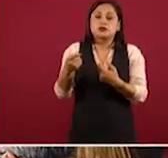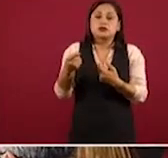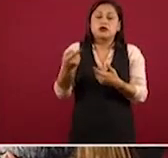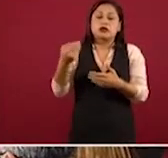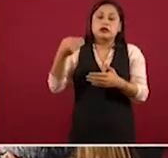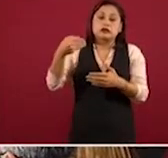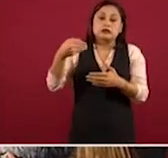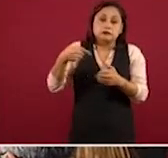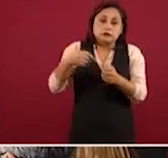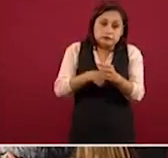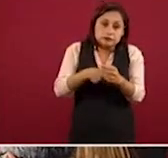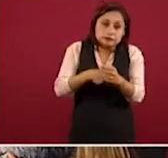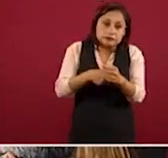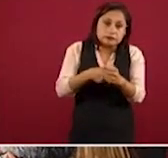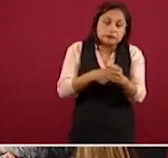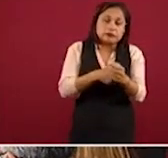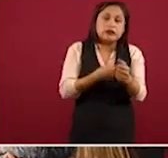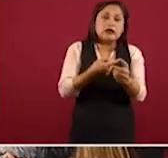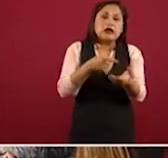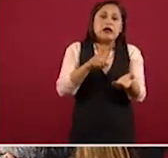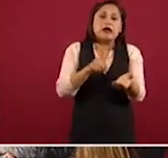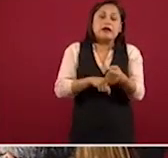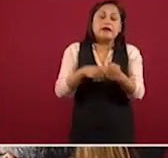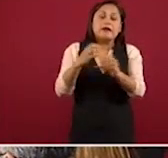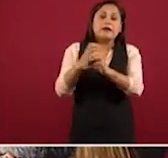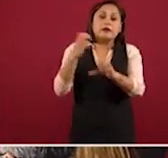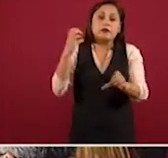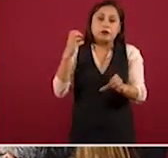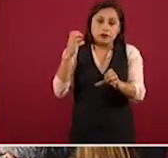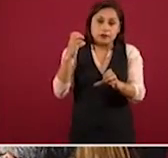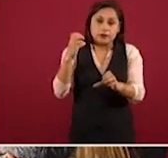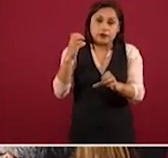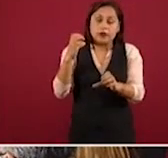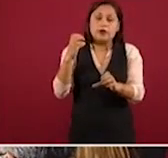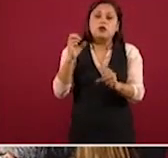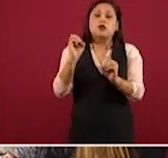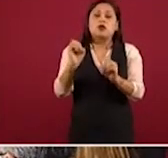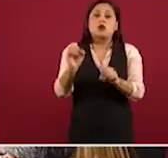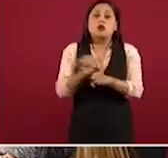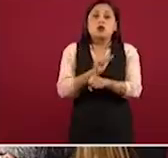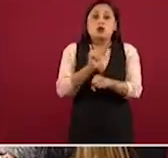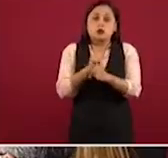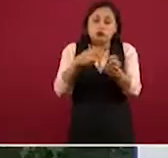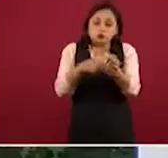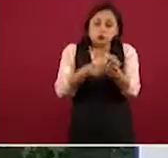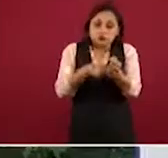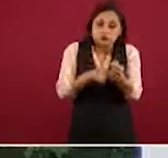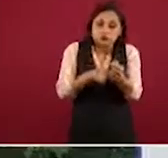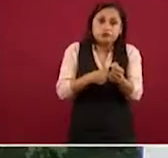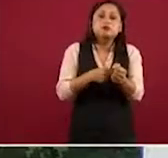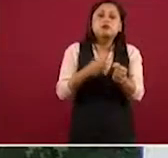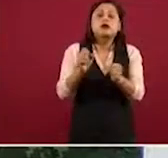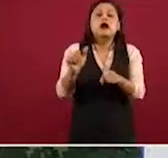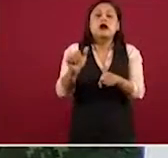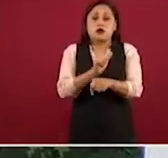las armas en lo que es la estructura de los vehículos